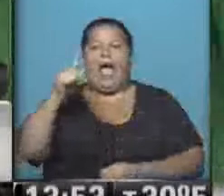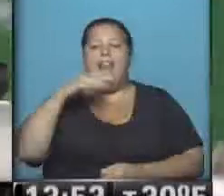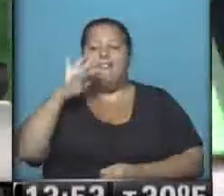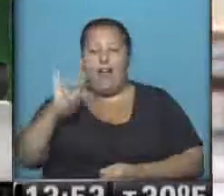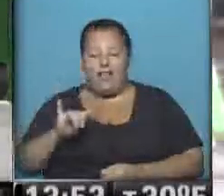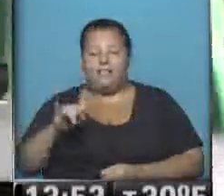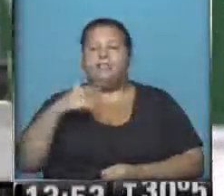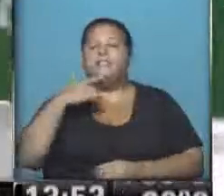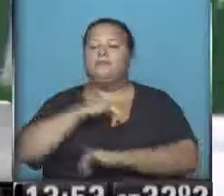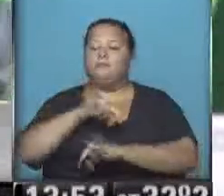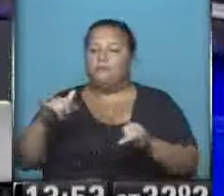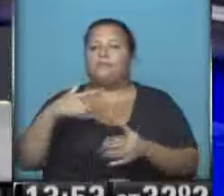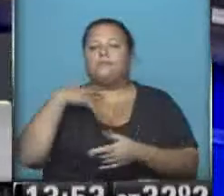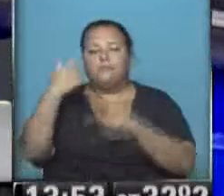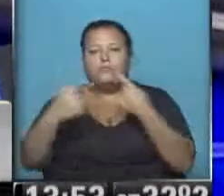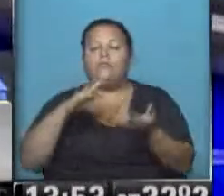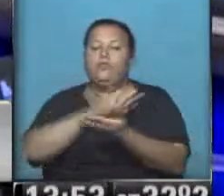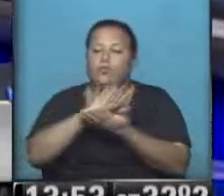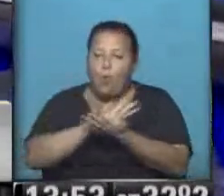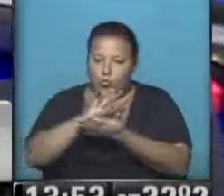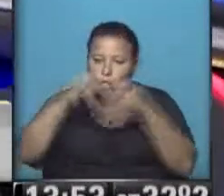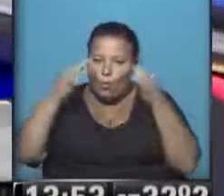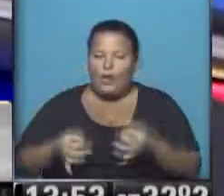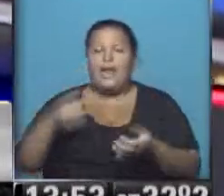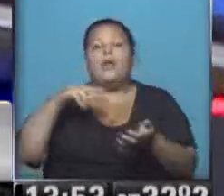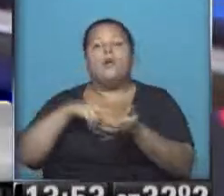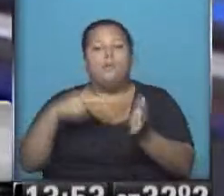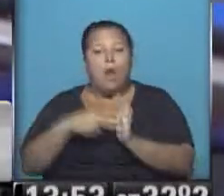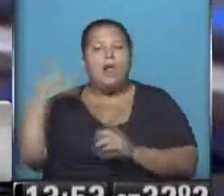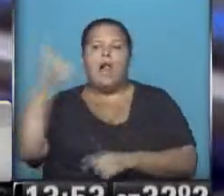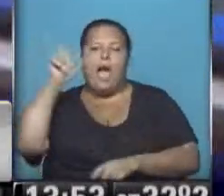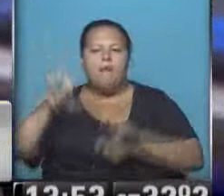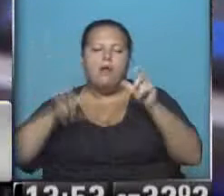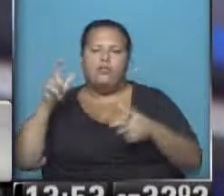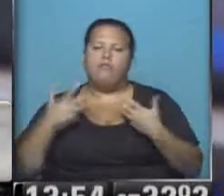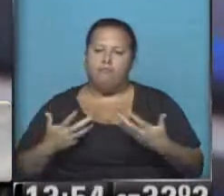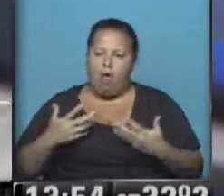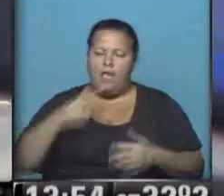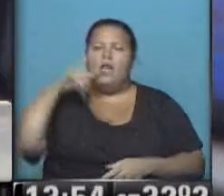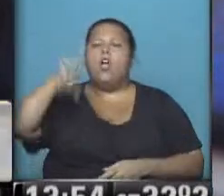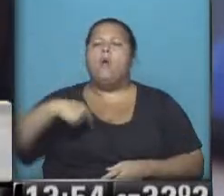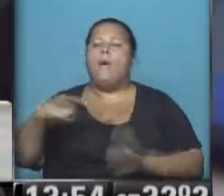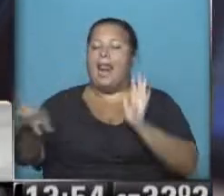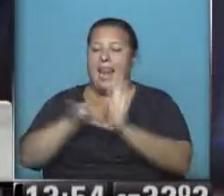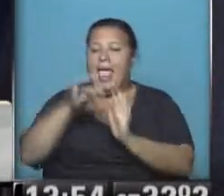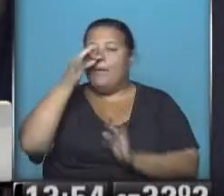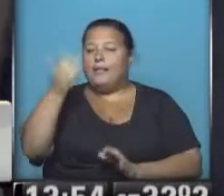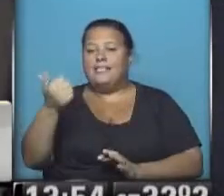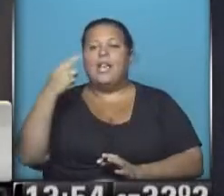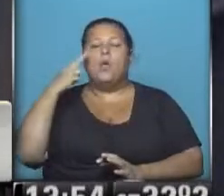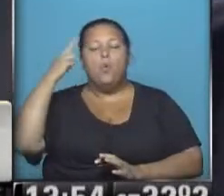estamos dando una respuesta concreta a un problema que sufría la gente el registro surge de una ley que es la 26